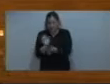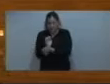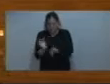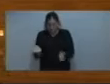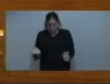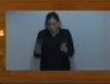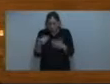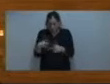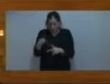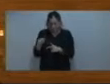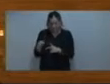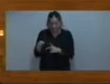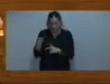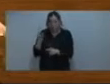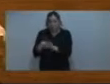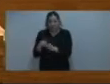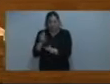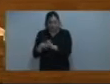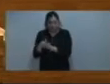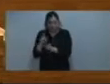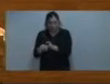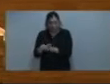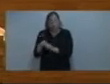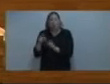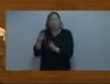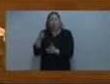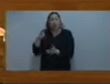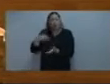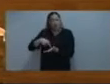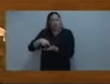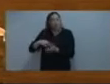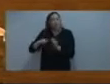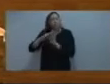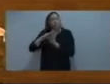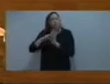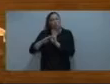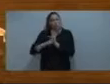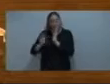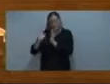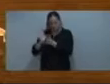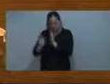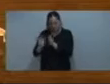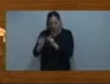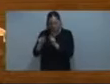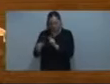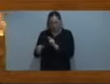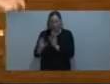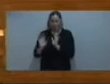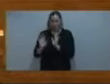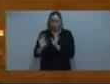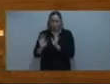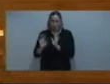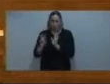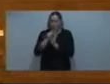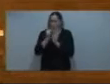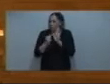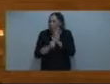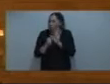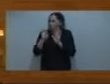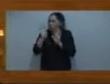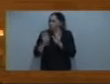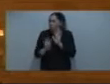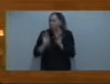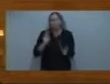mediante la participación en un muy exigente programa de intervención. En el cuarto punto de su proposición,